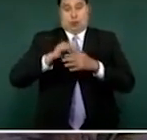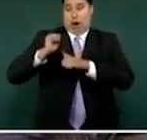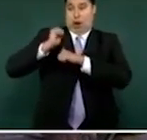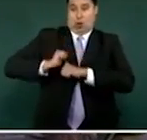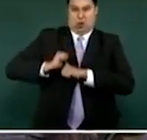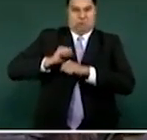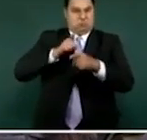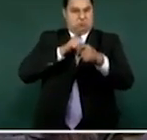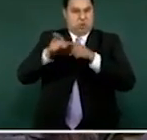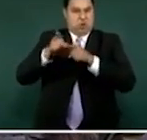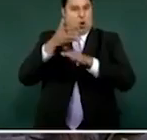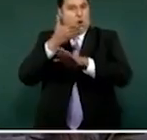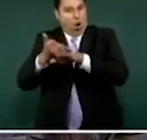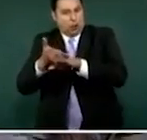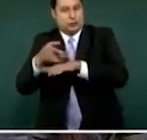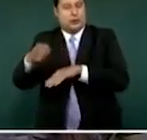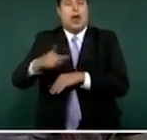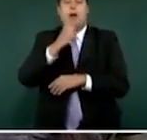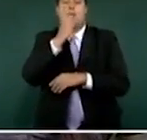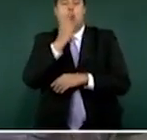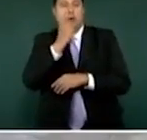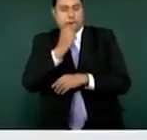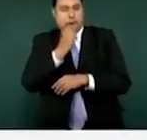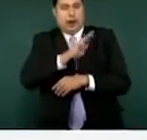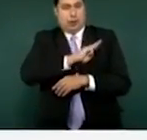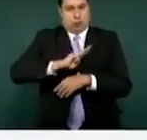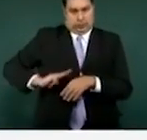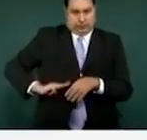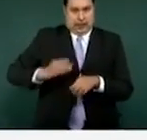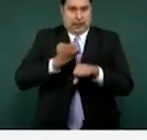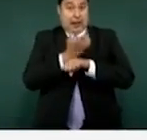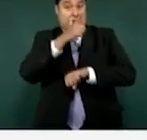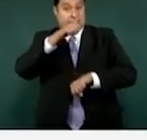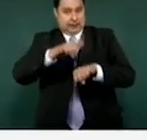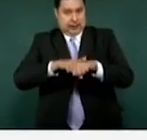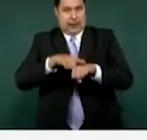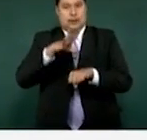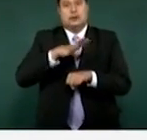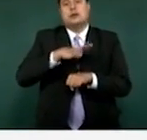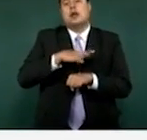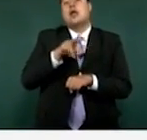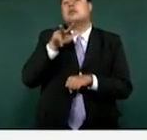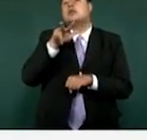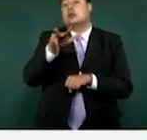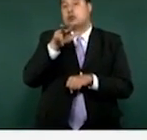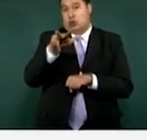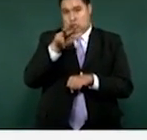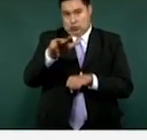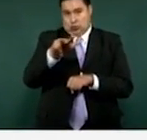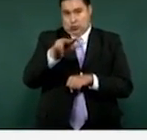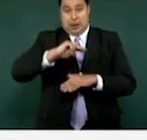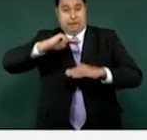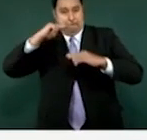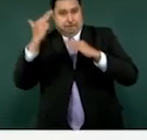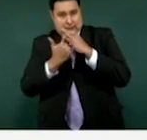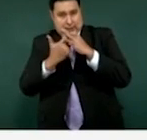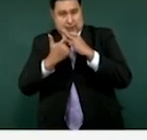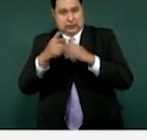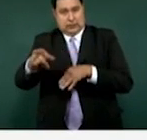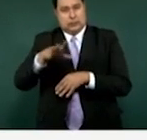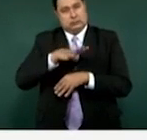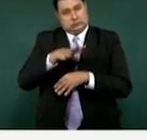me refiero a policías municipales y estatales, han existido 18 homicidios dolosos